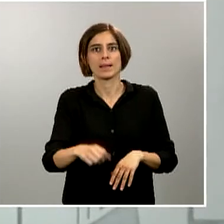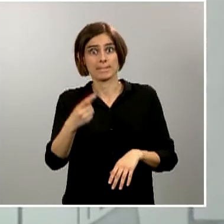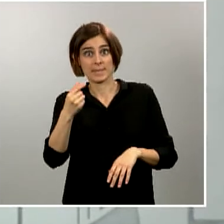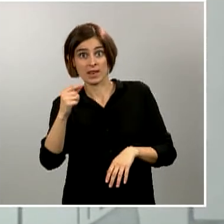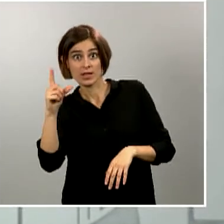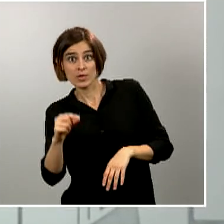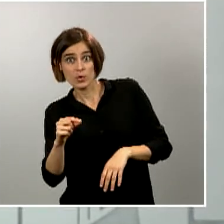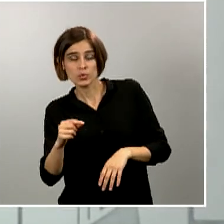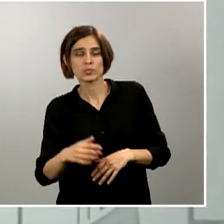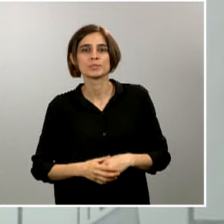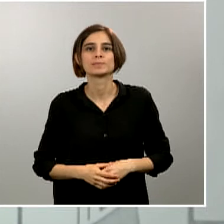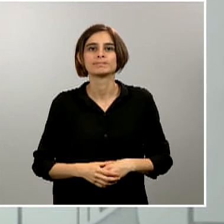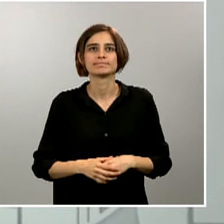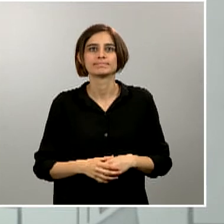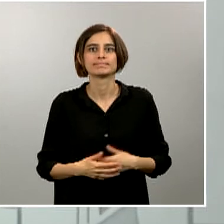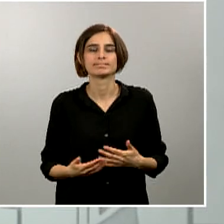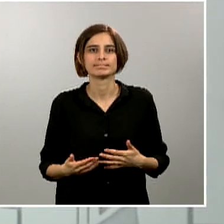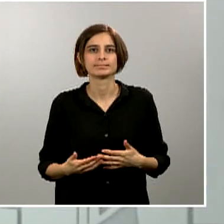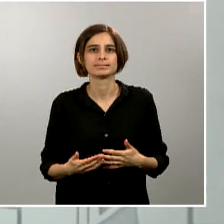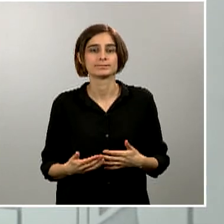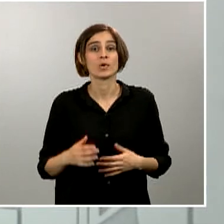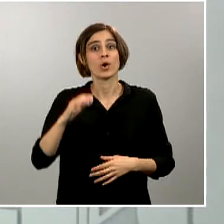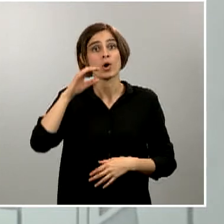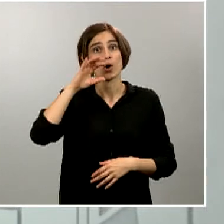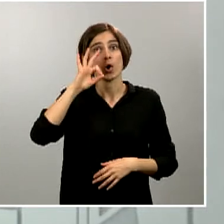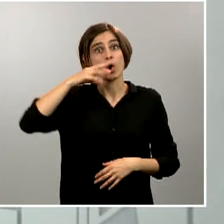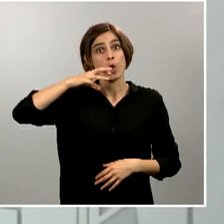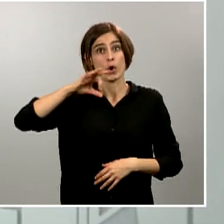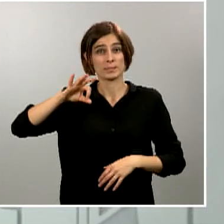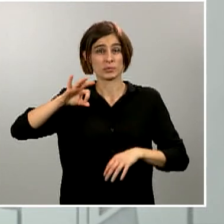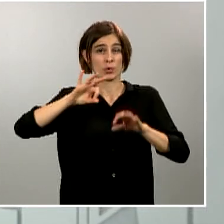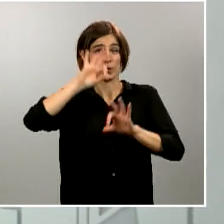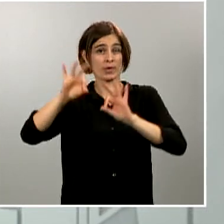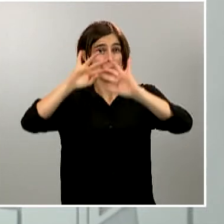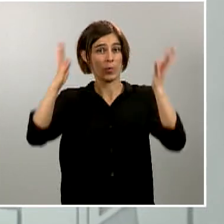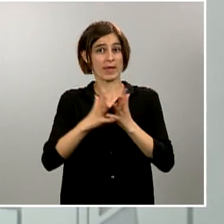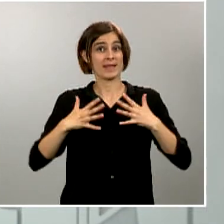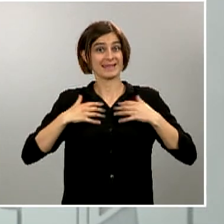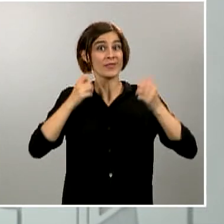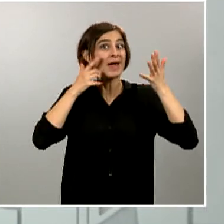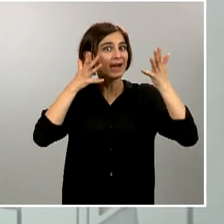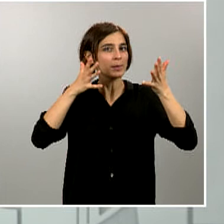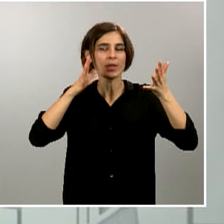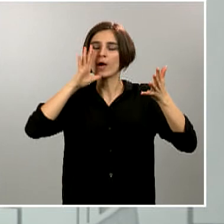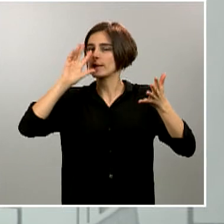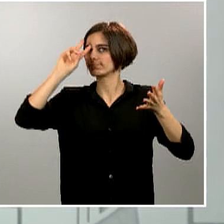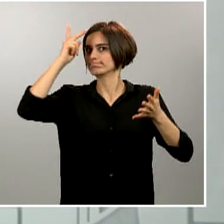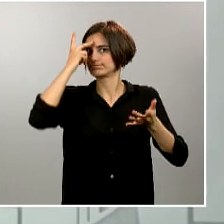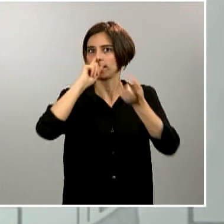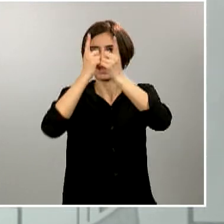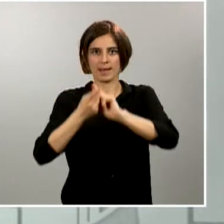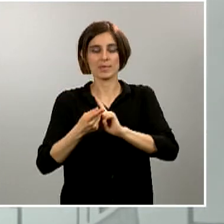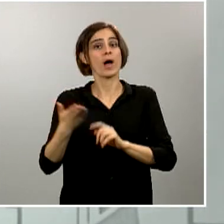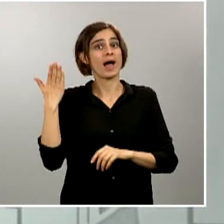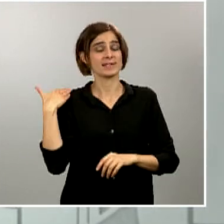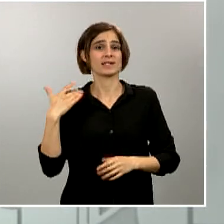las recomendaciones de la Organización Mundial de la Salud al respecto. Ya indiqué ayer en una respuesta, en ocasión de una comparecencia que también